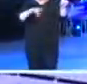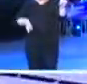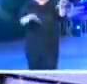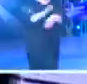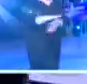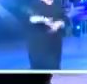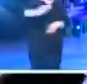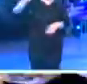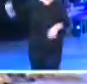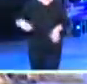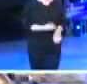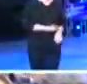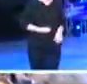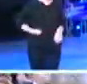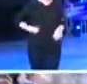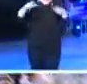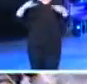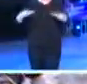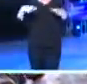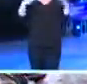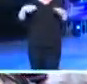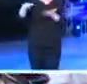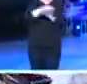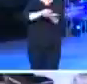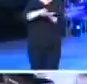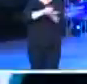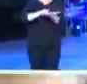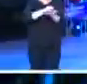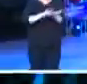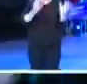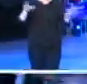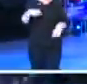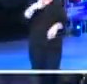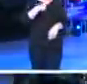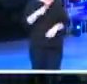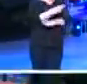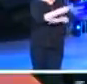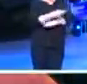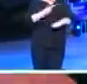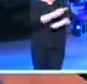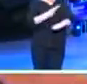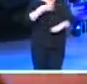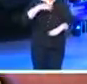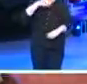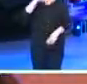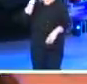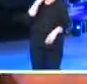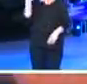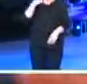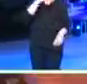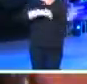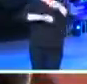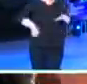los niños pasan hambre, su plato no llena a nadie, tú y yo no nos debíamos quejar. Y